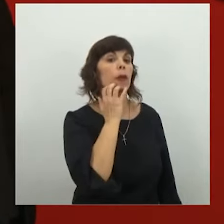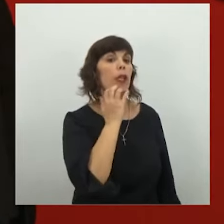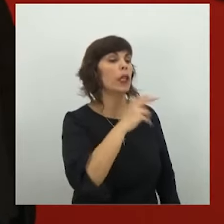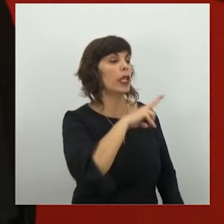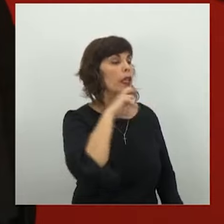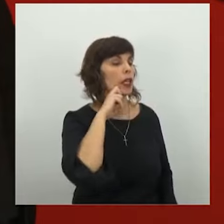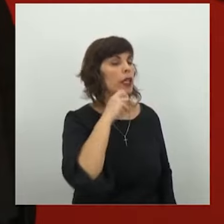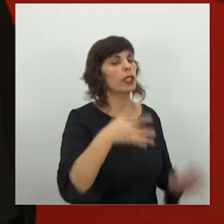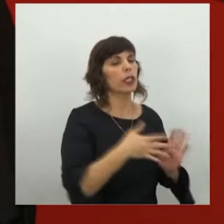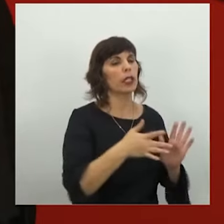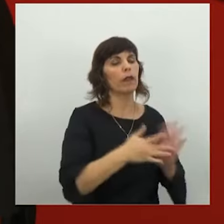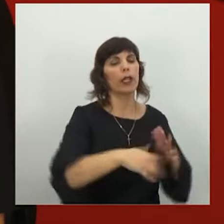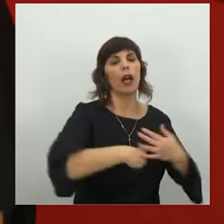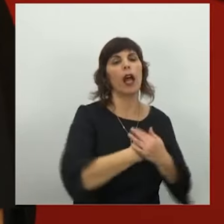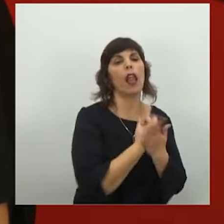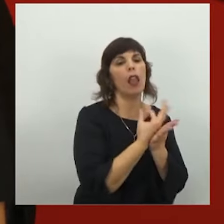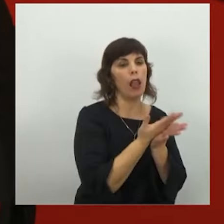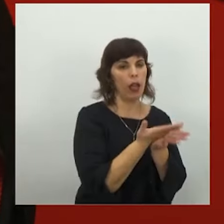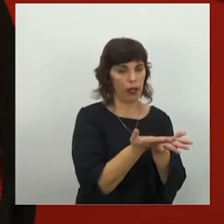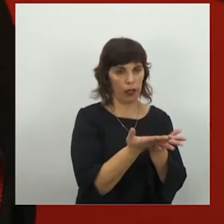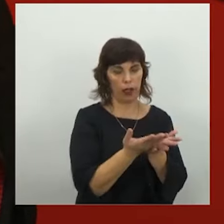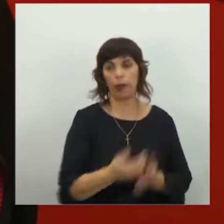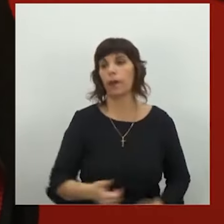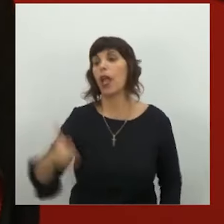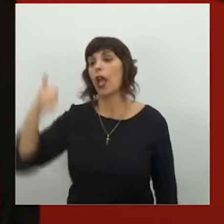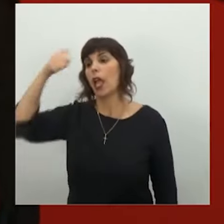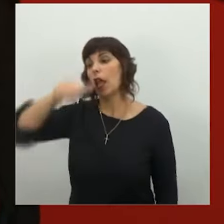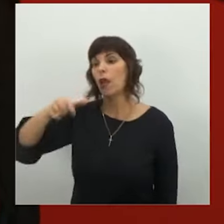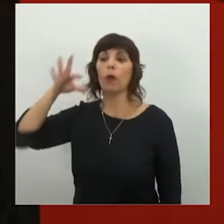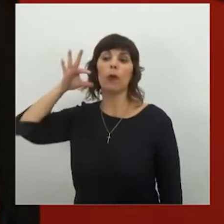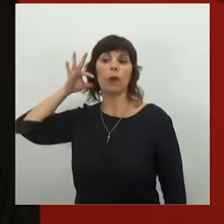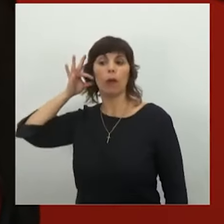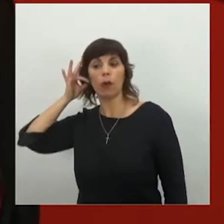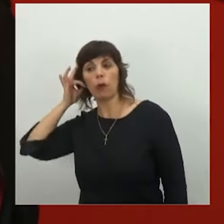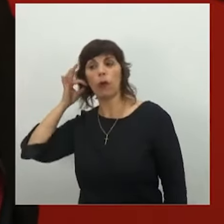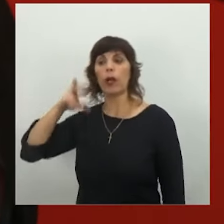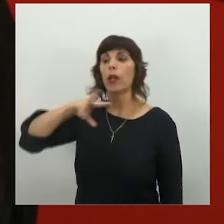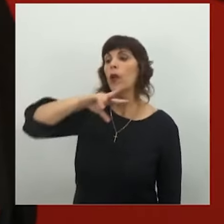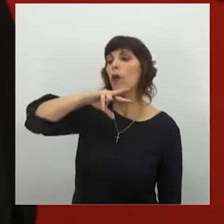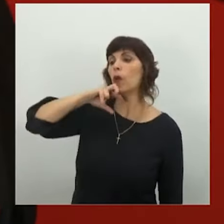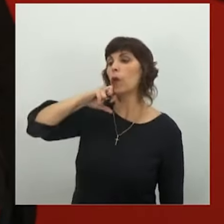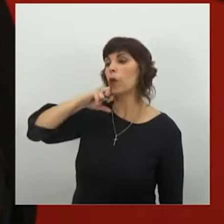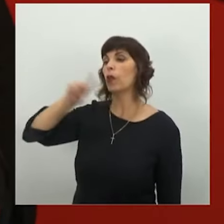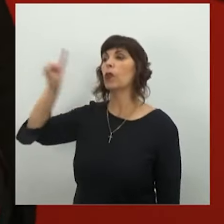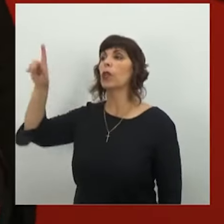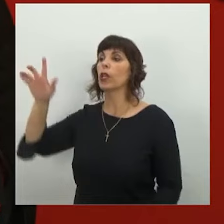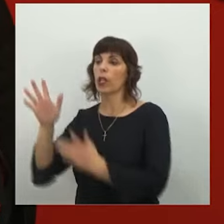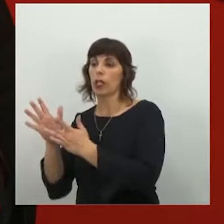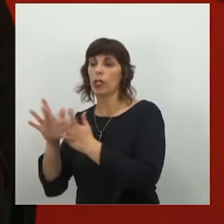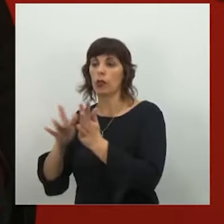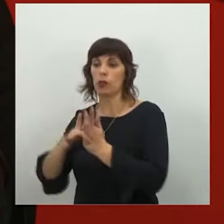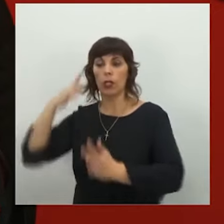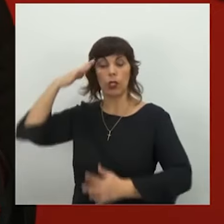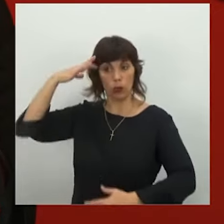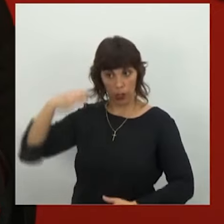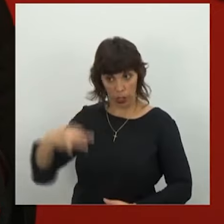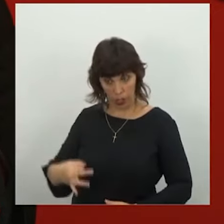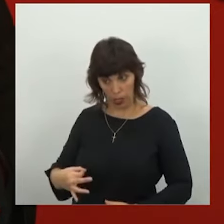gracia. Cuando los judíos mesiánicos hoy en día leen el Nuevo Testamento, leen la